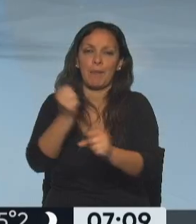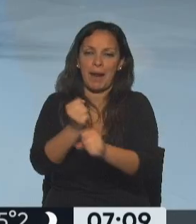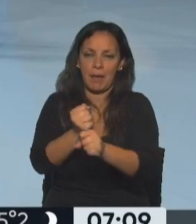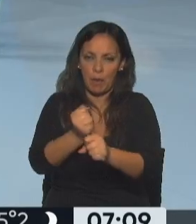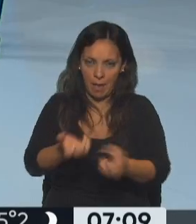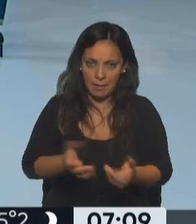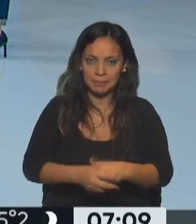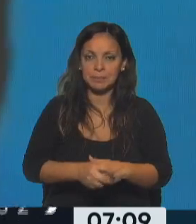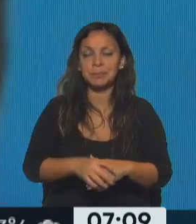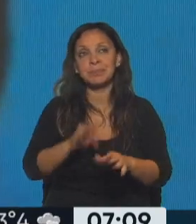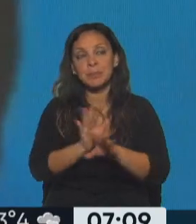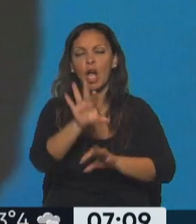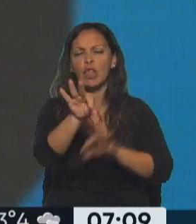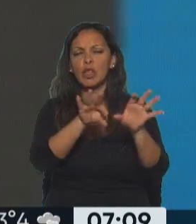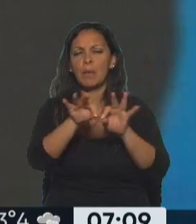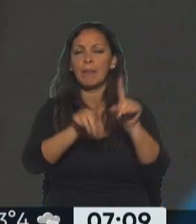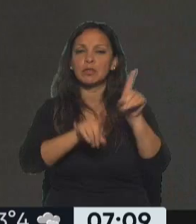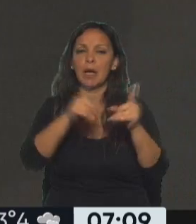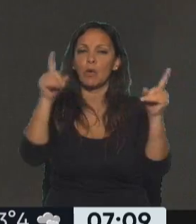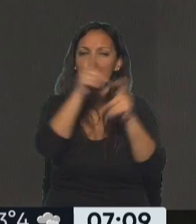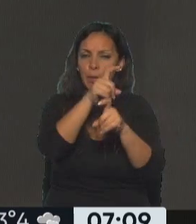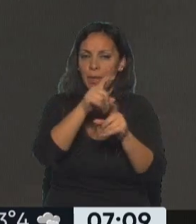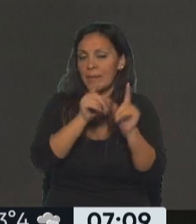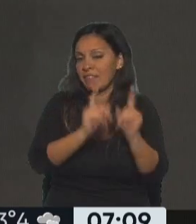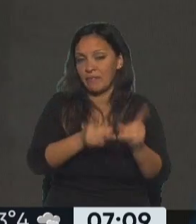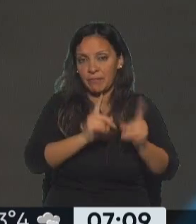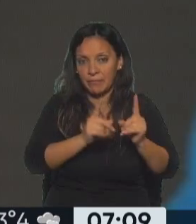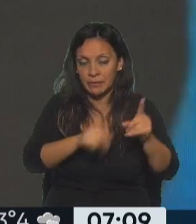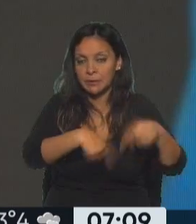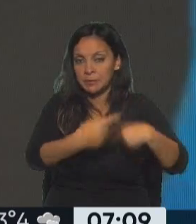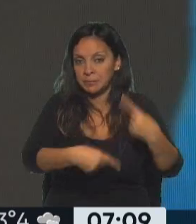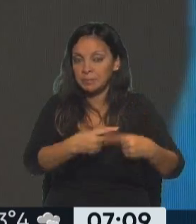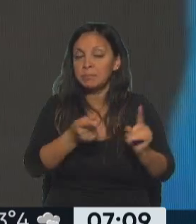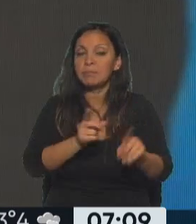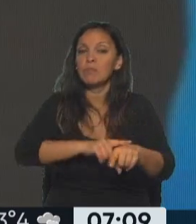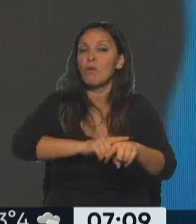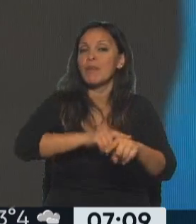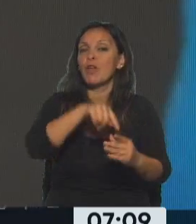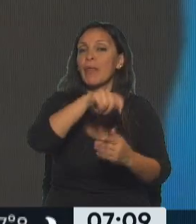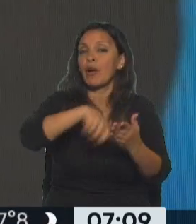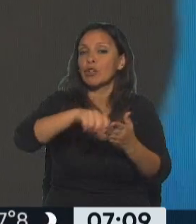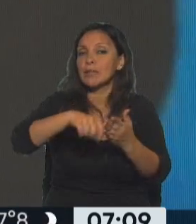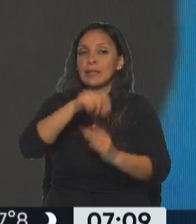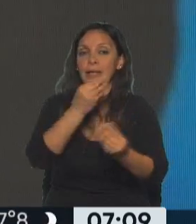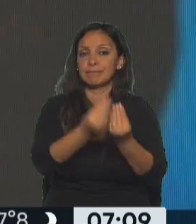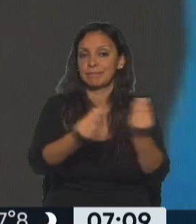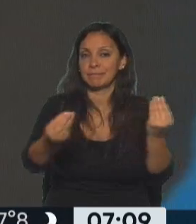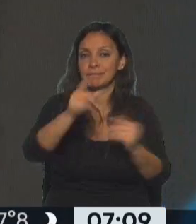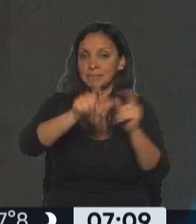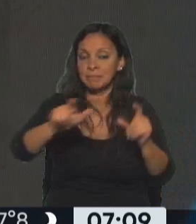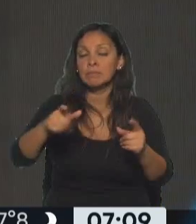Bueno, tomamos algunos conflictos, dice Massa, que efectivamente pesan a la hora de contratar empleados y tratamos